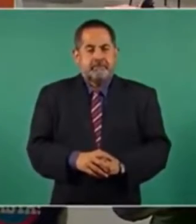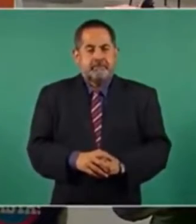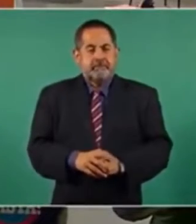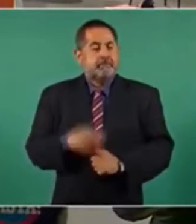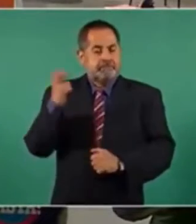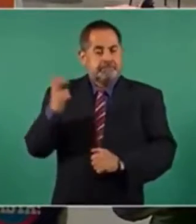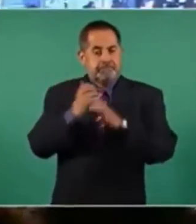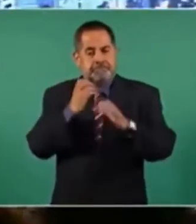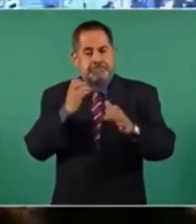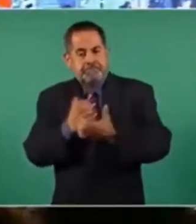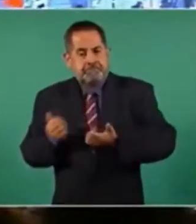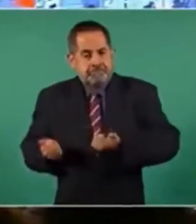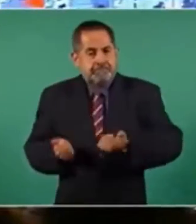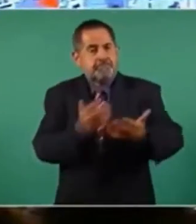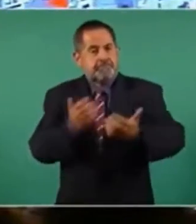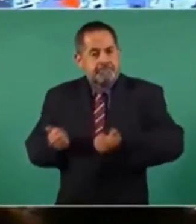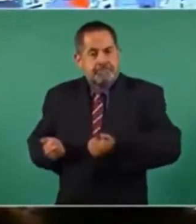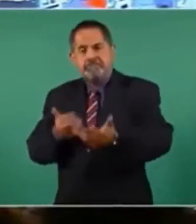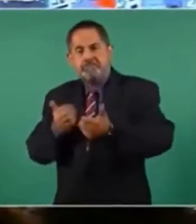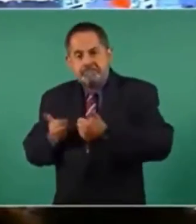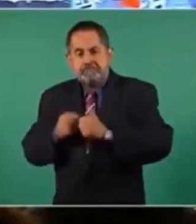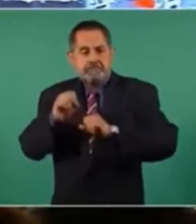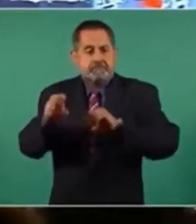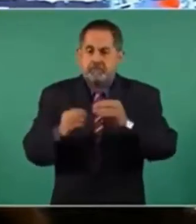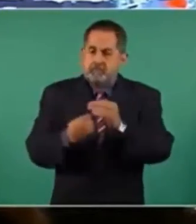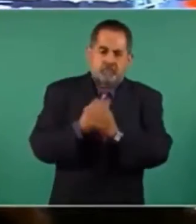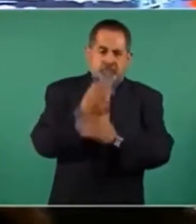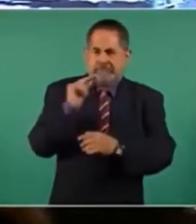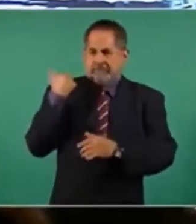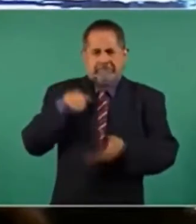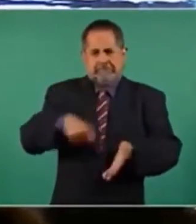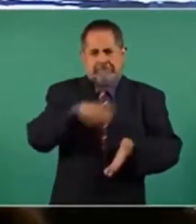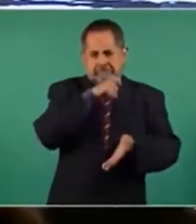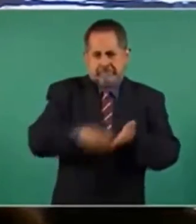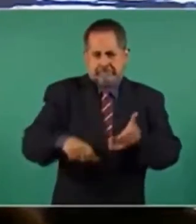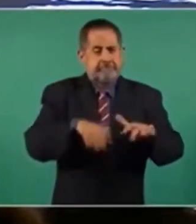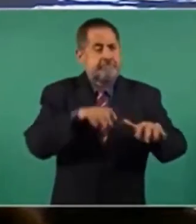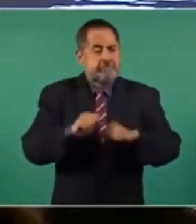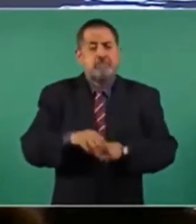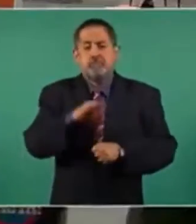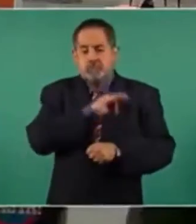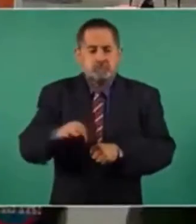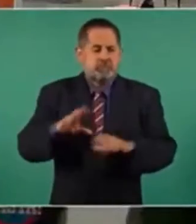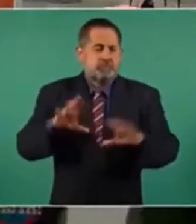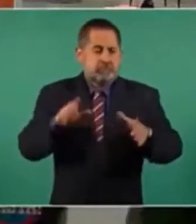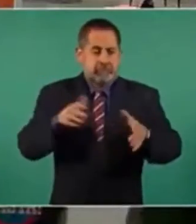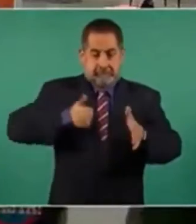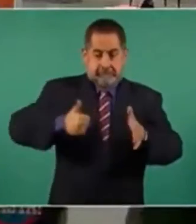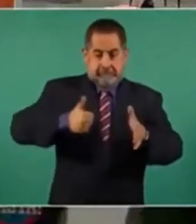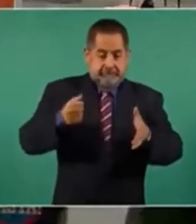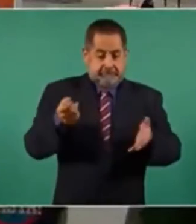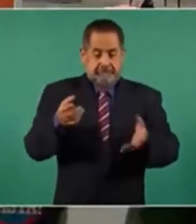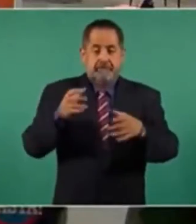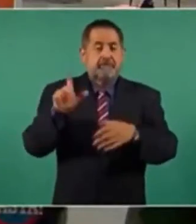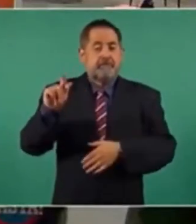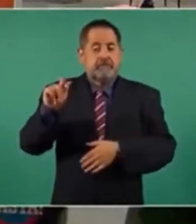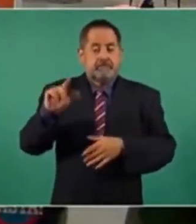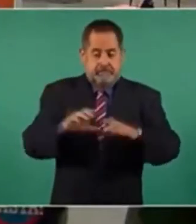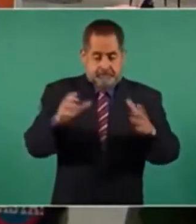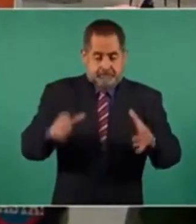Estas son nuestras camionetas de reparto. Son nuevas, recién adquiridas. Tienen capacidad para 70 cilindros cada